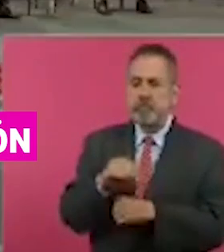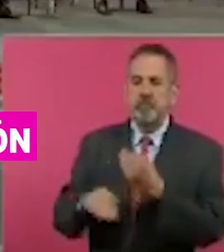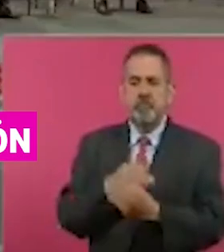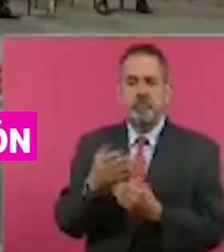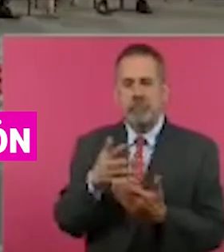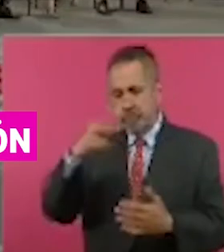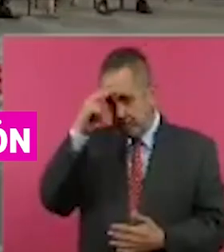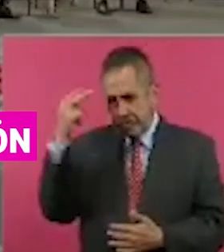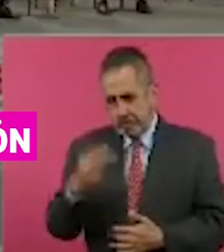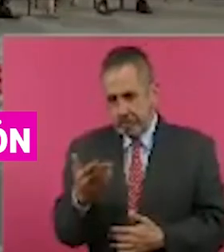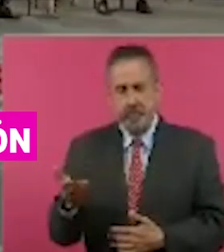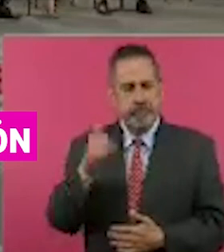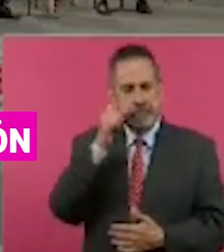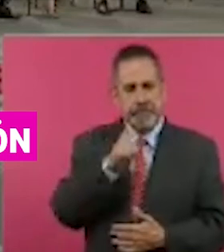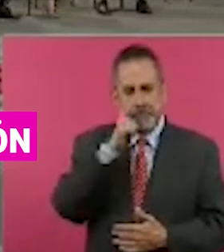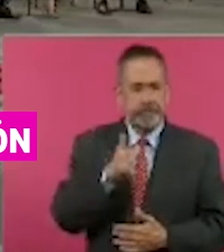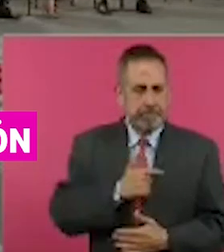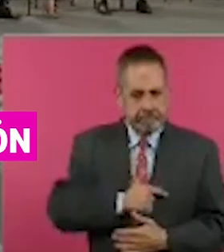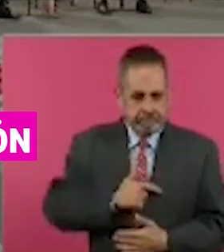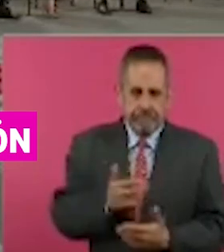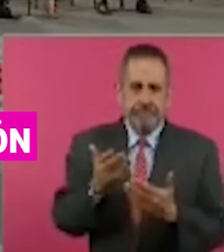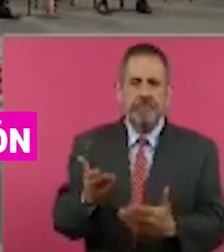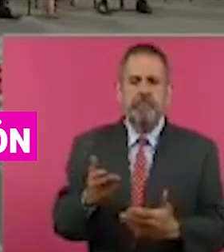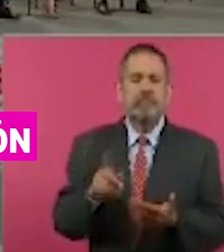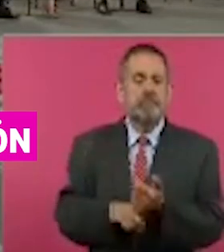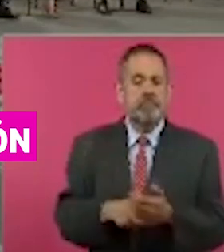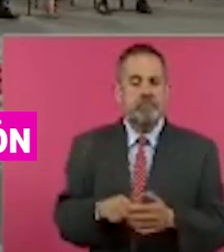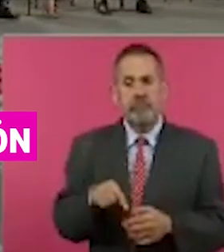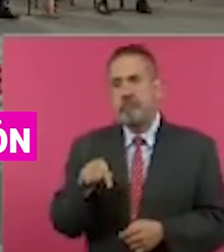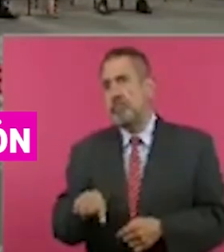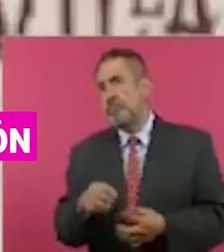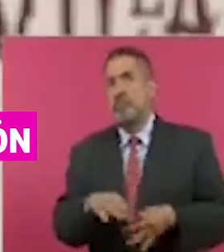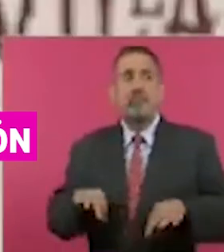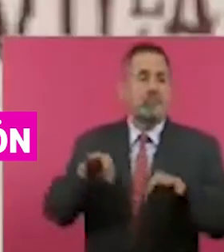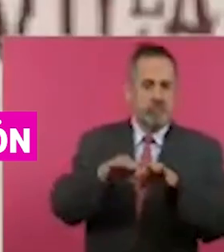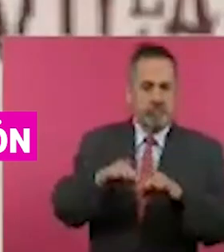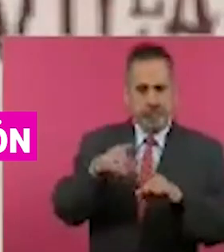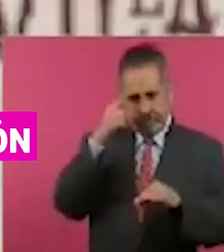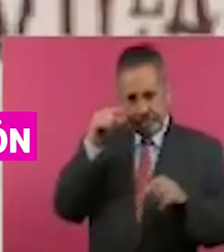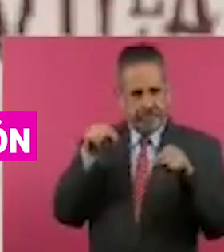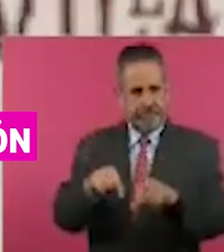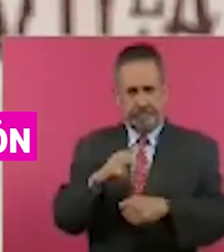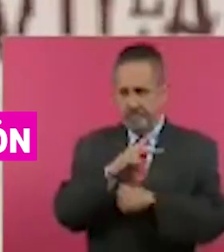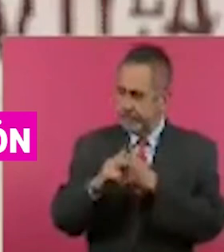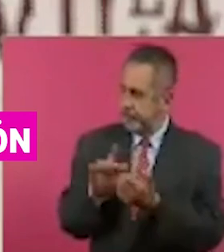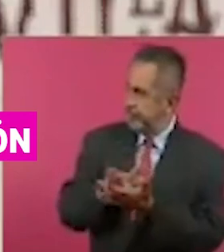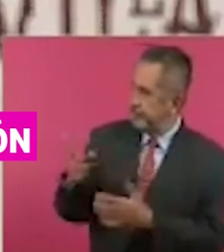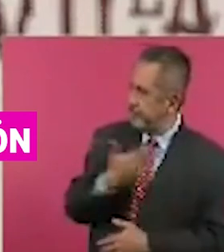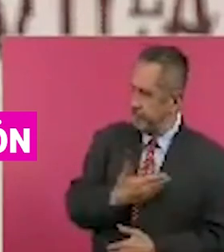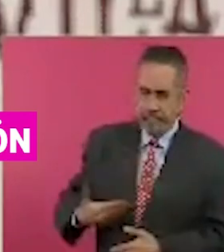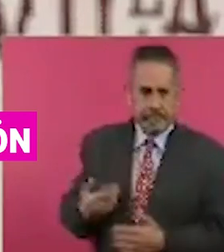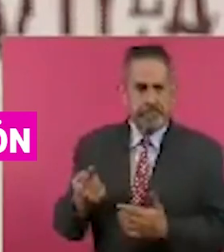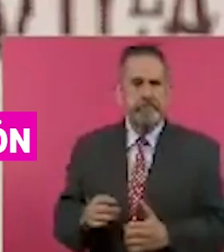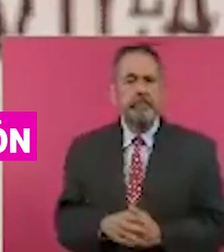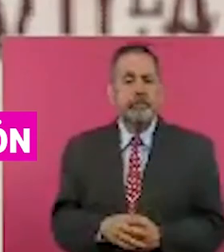por afectaciones de sismos. De 2019 a 2023 recibió 6.010 millones de pesos para un total de 13.515